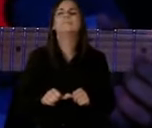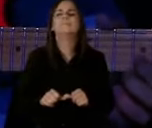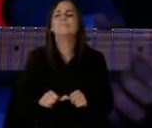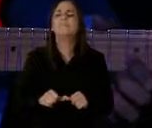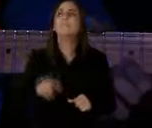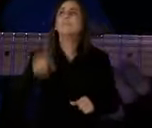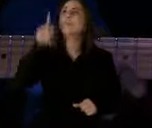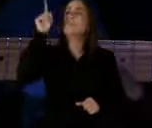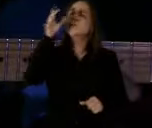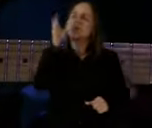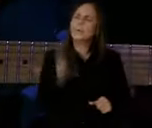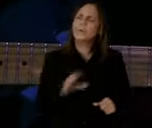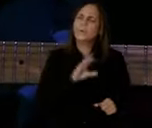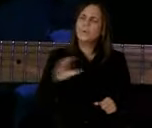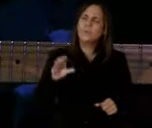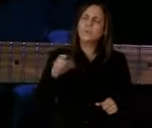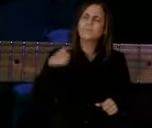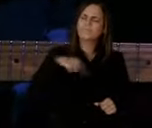Nos recuerda